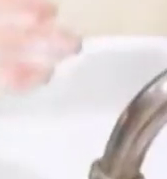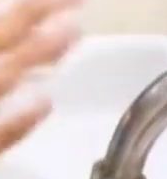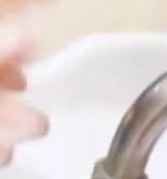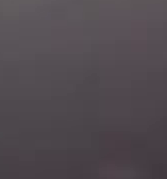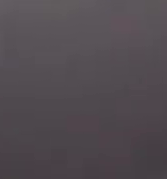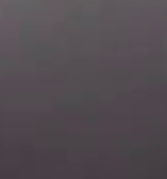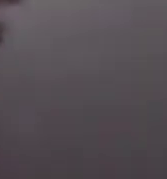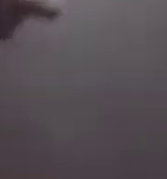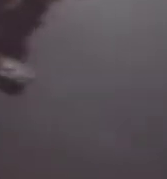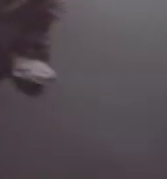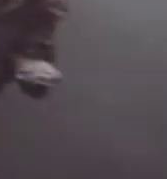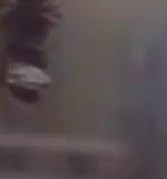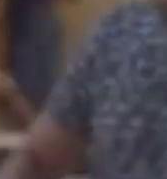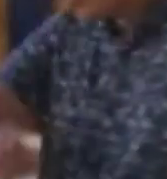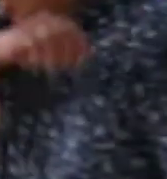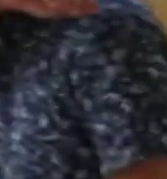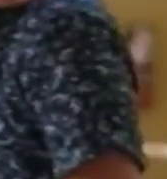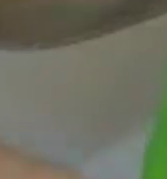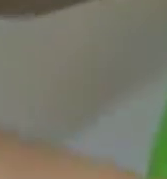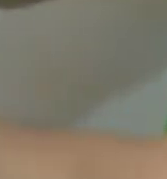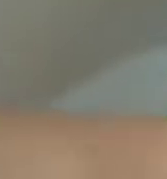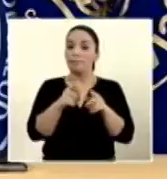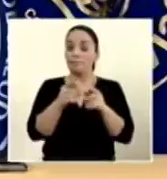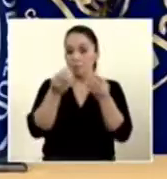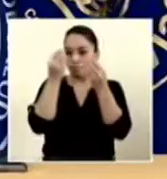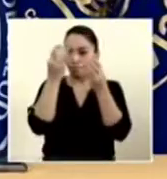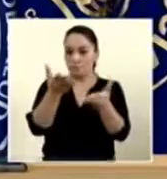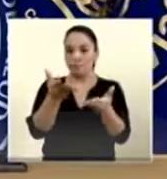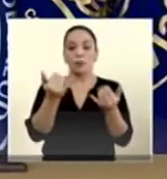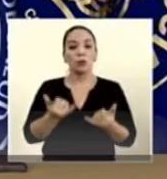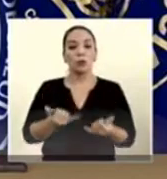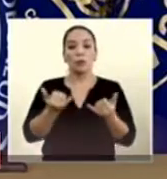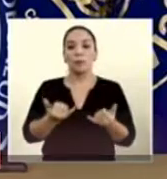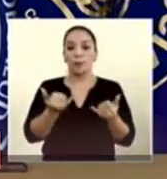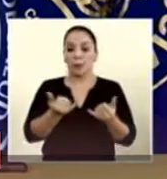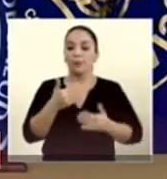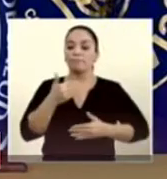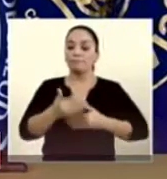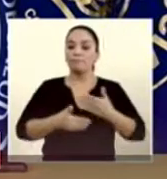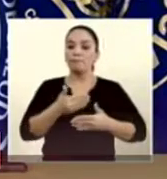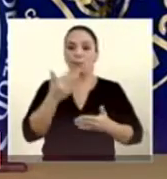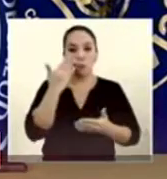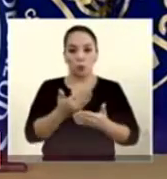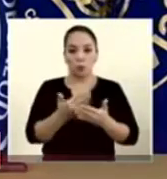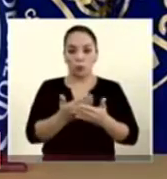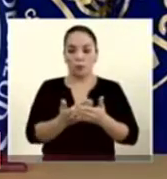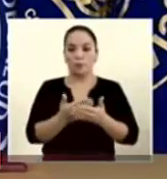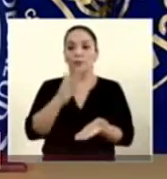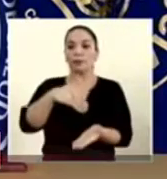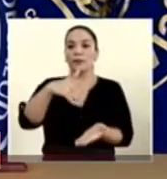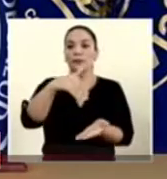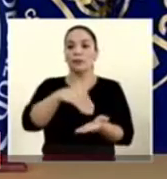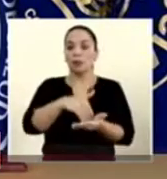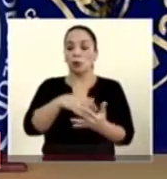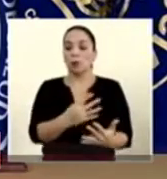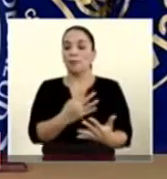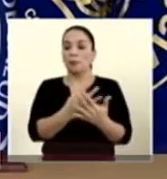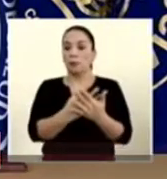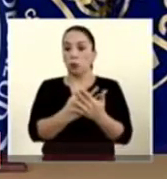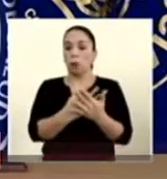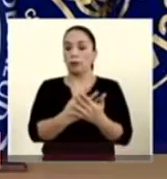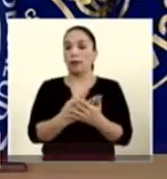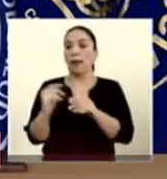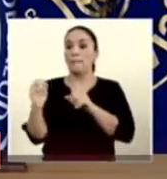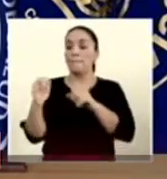y 40 menores de edad. También informarles que actualmente se tramitan las pruebas en el Centro de Aprehensión de Migración,